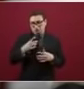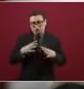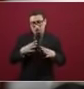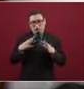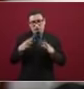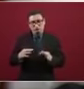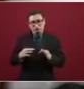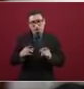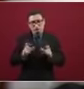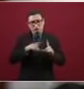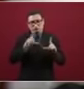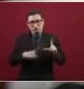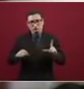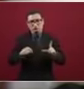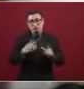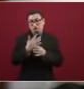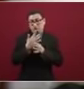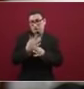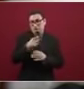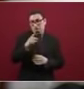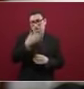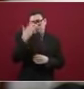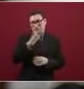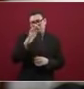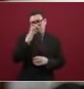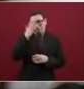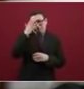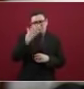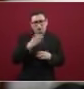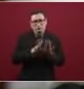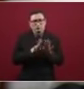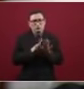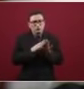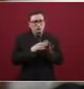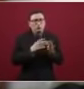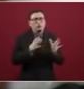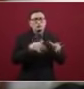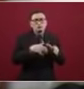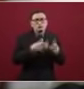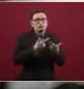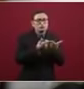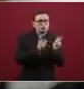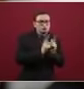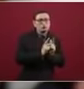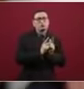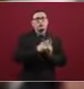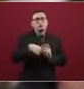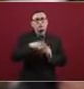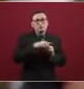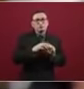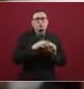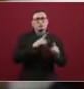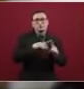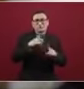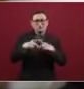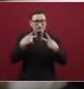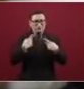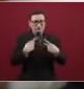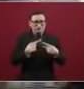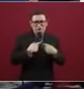reconoce abiertamente que la delincuencia organizada le lleva la ventaja en el control del país a las Fuerzas Armadas?